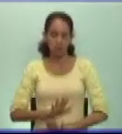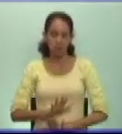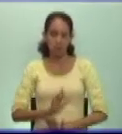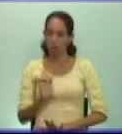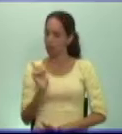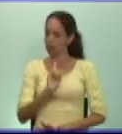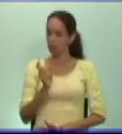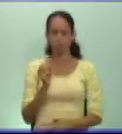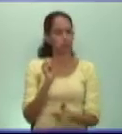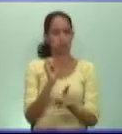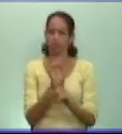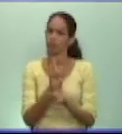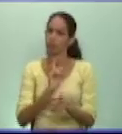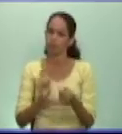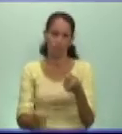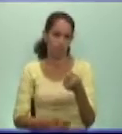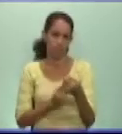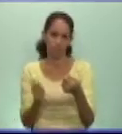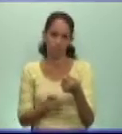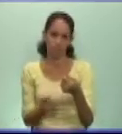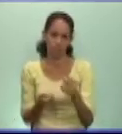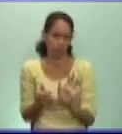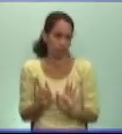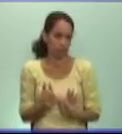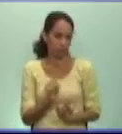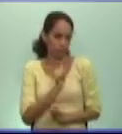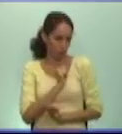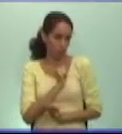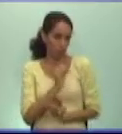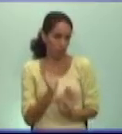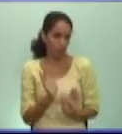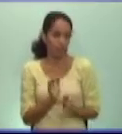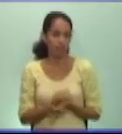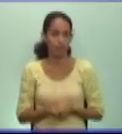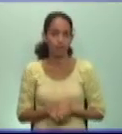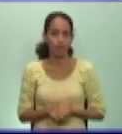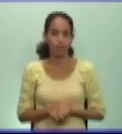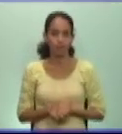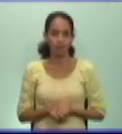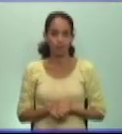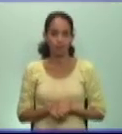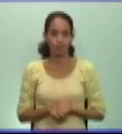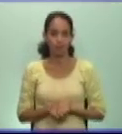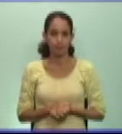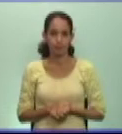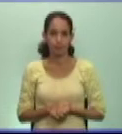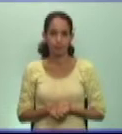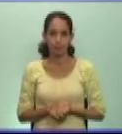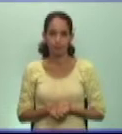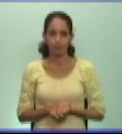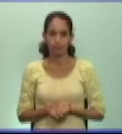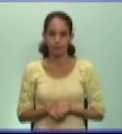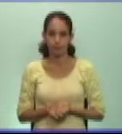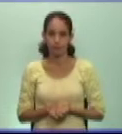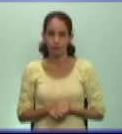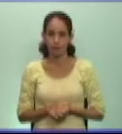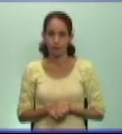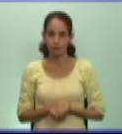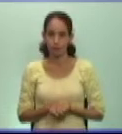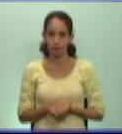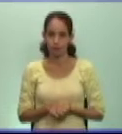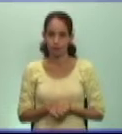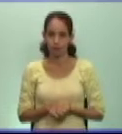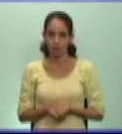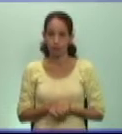incorporarse a ella por determinadas razones, sobre todo por la presión que ejercen los grandes monopolios al gobierno